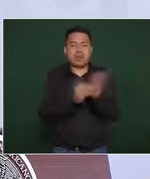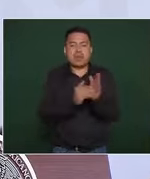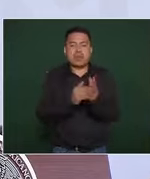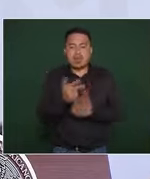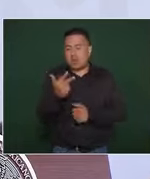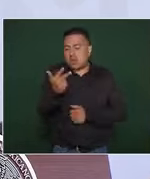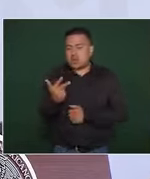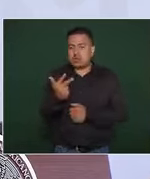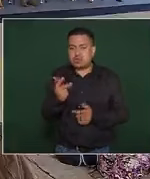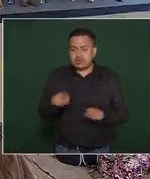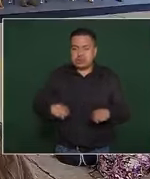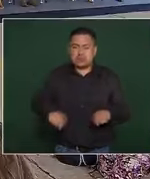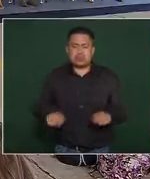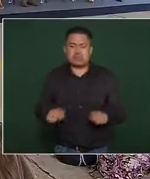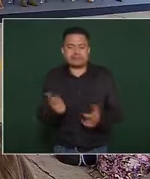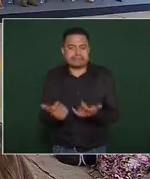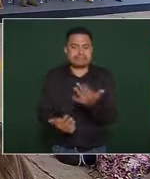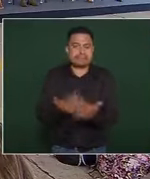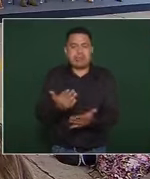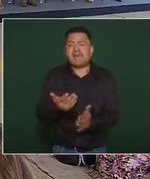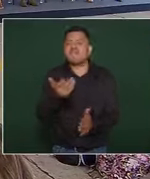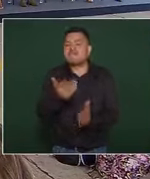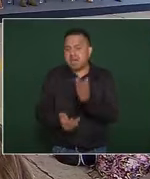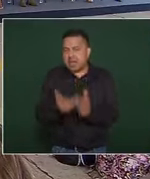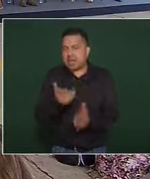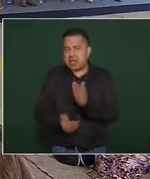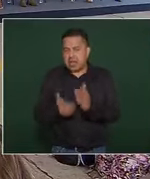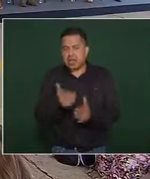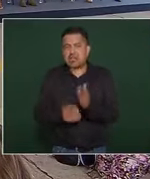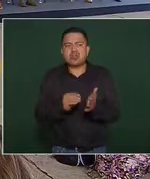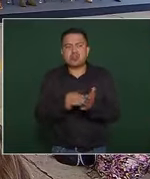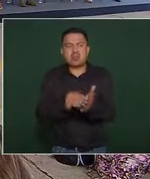172.008 estufas. Están pendientes